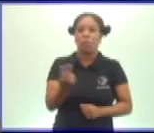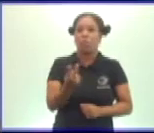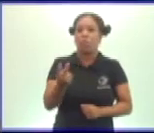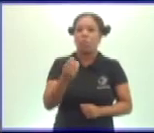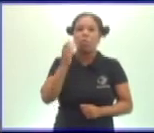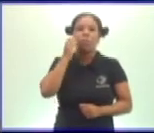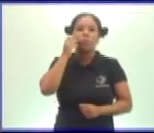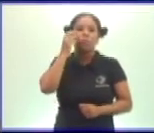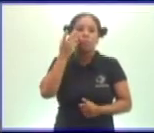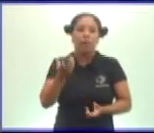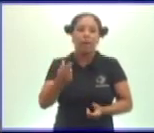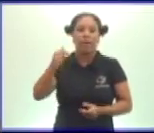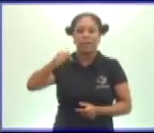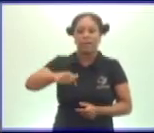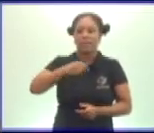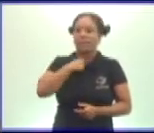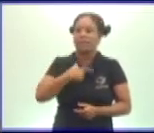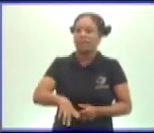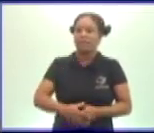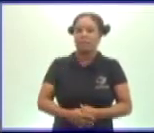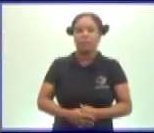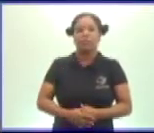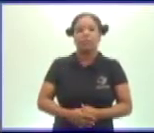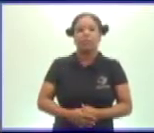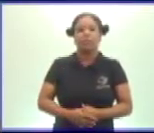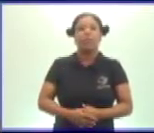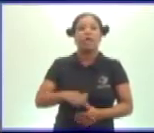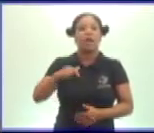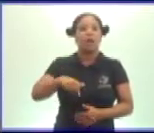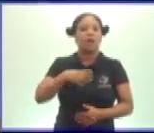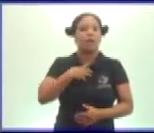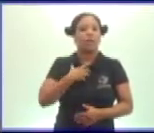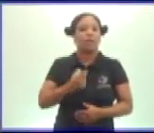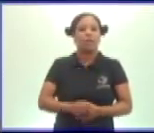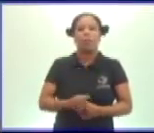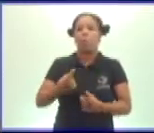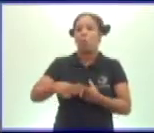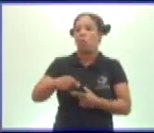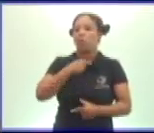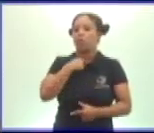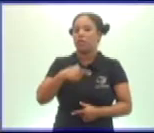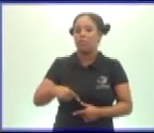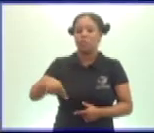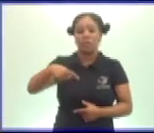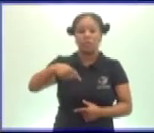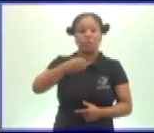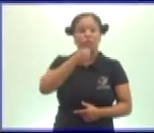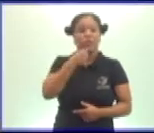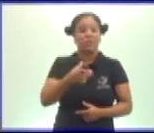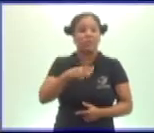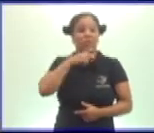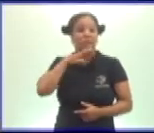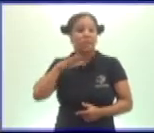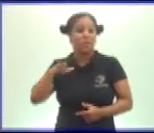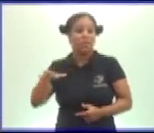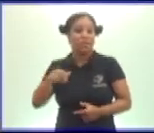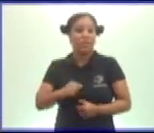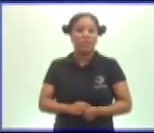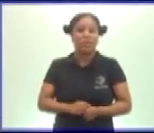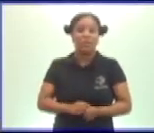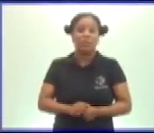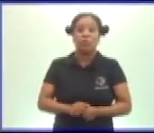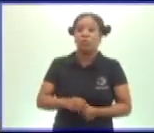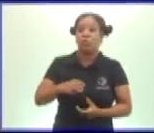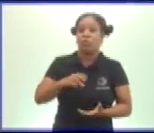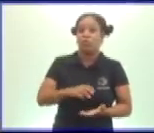dos gases en este caso. Ahora, también tenemos que las disoluciones pueden estar en estado líquido, es decir, su estado